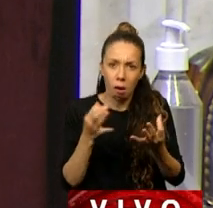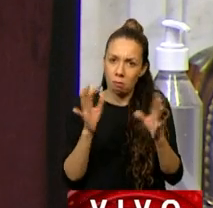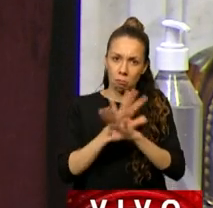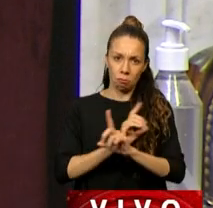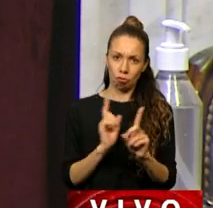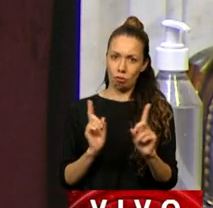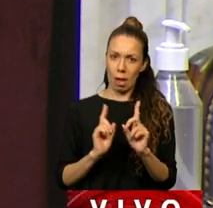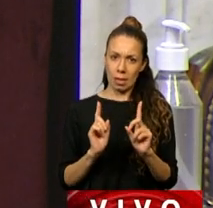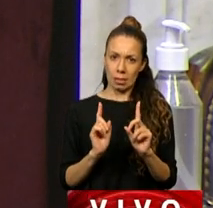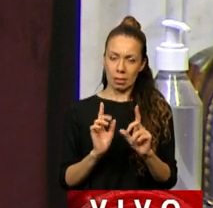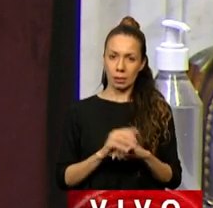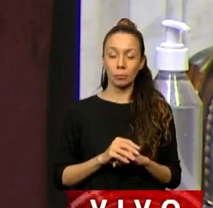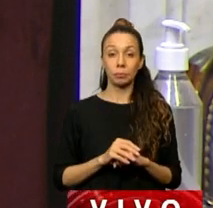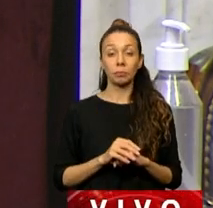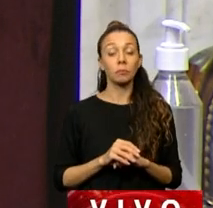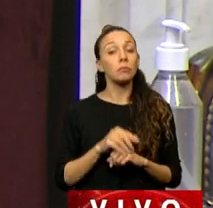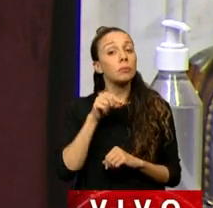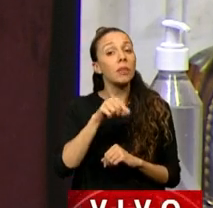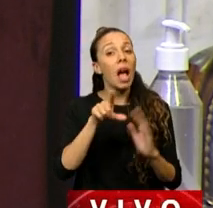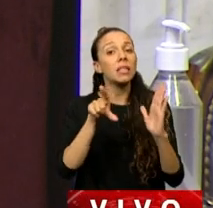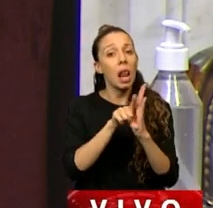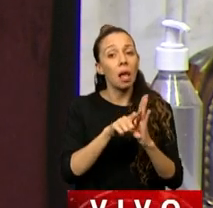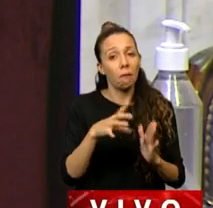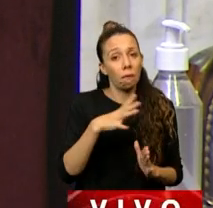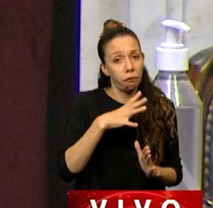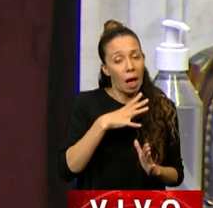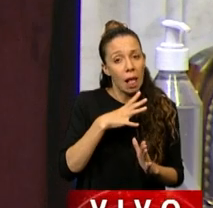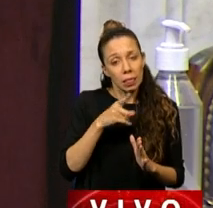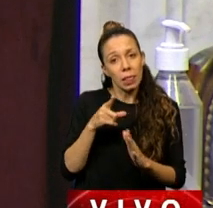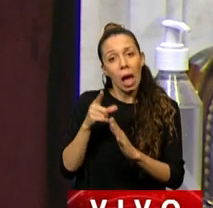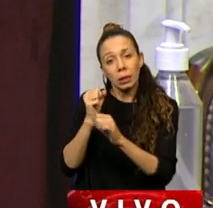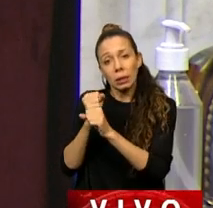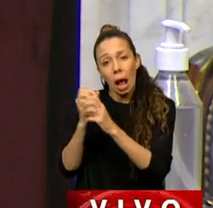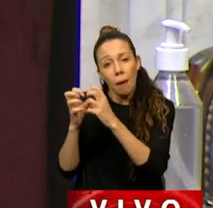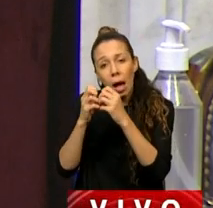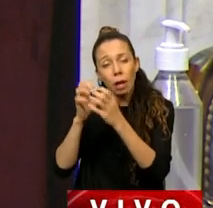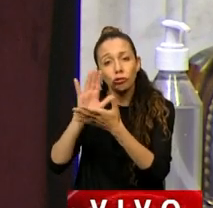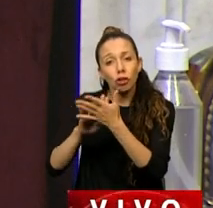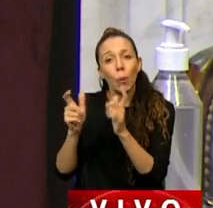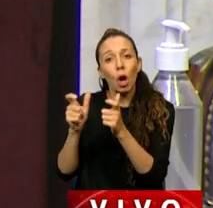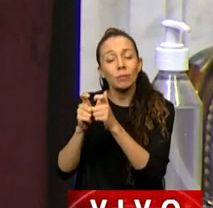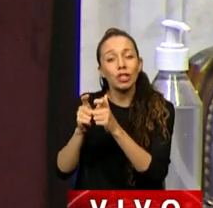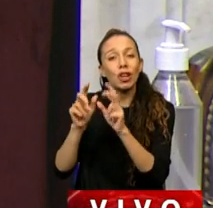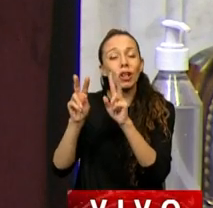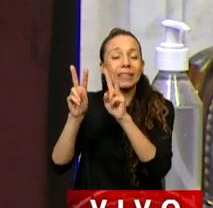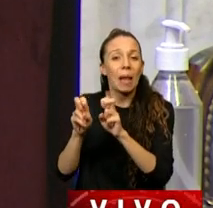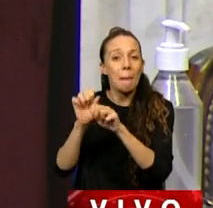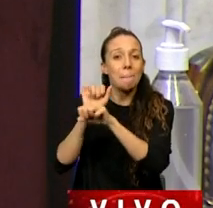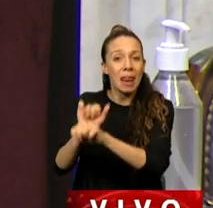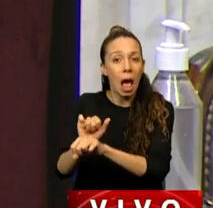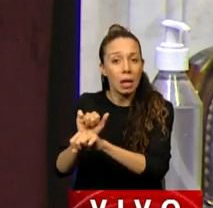pasó por ejemplo, la comisión que tenga que ver con asuntos penales, y en una parte, en el artículo